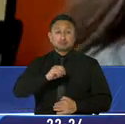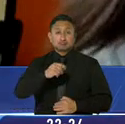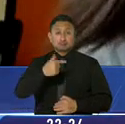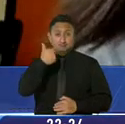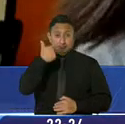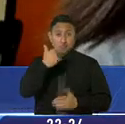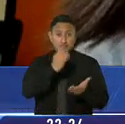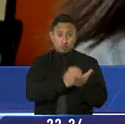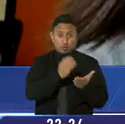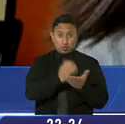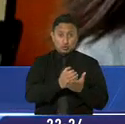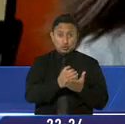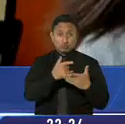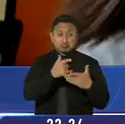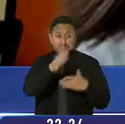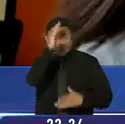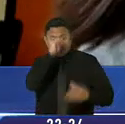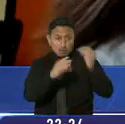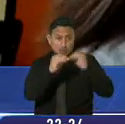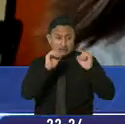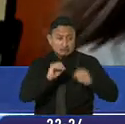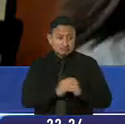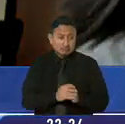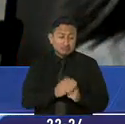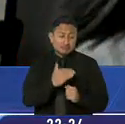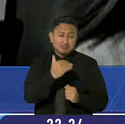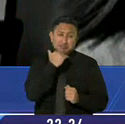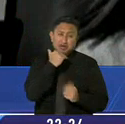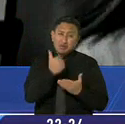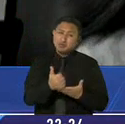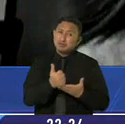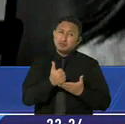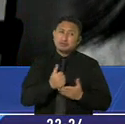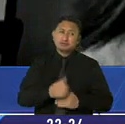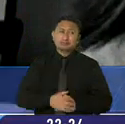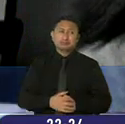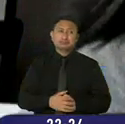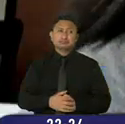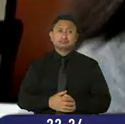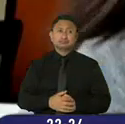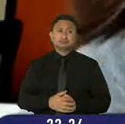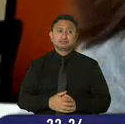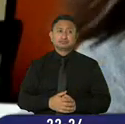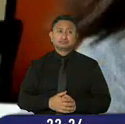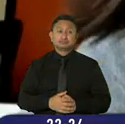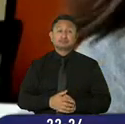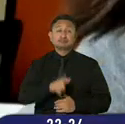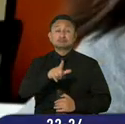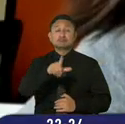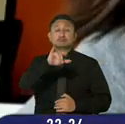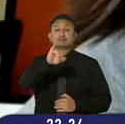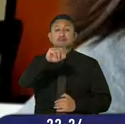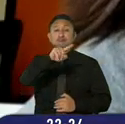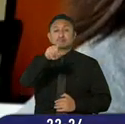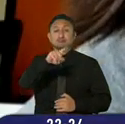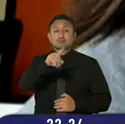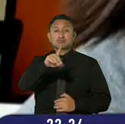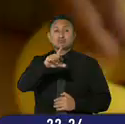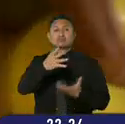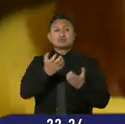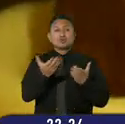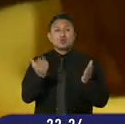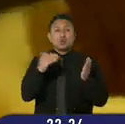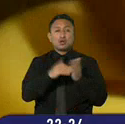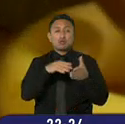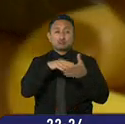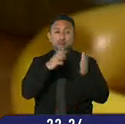que, o sea, algo pueda ayudarme. Lisbeth sueña con volver a estudiar, salir adelante